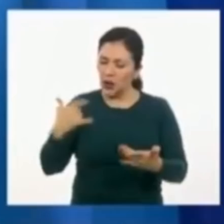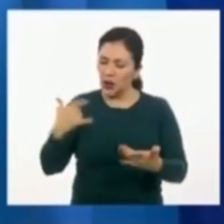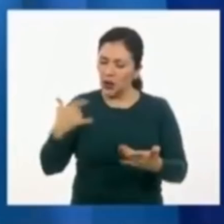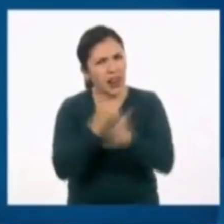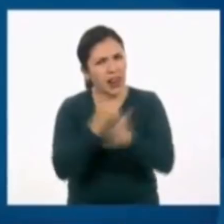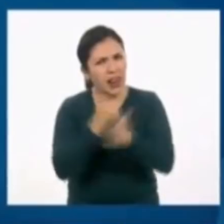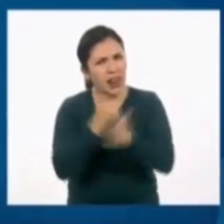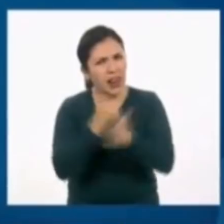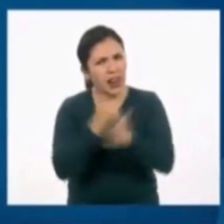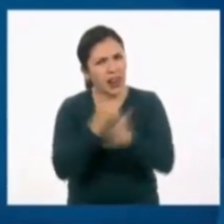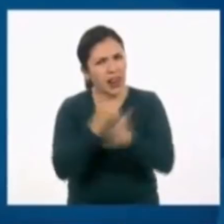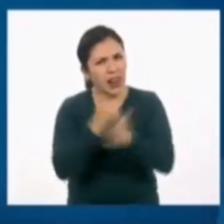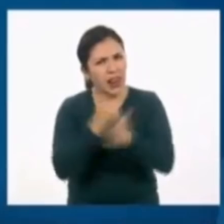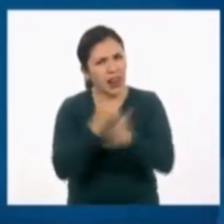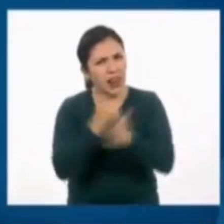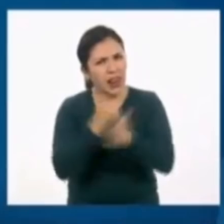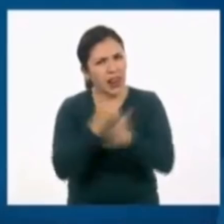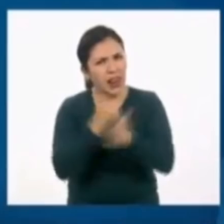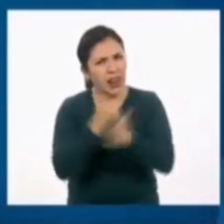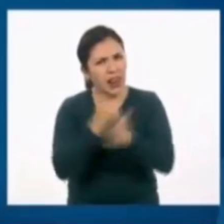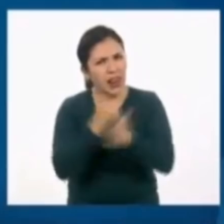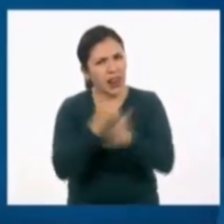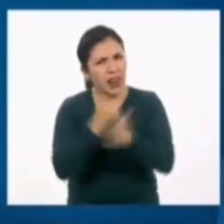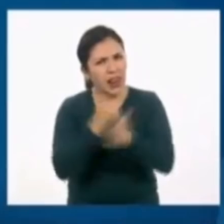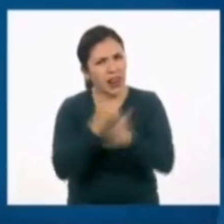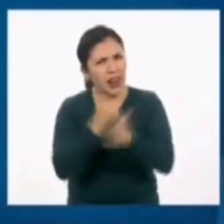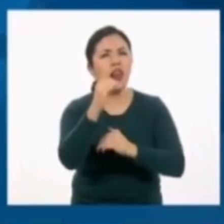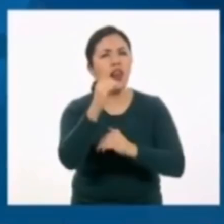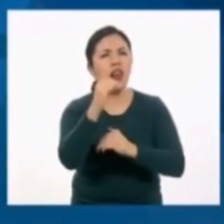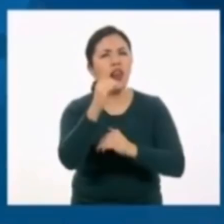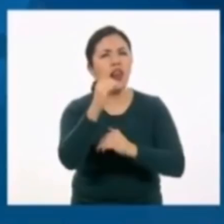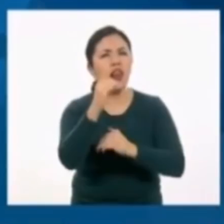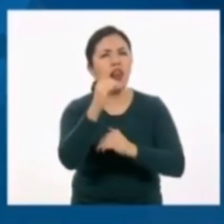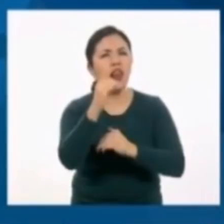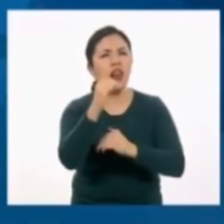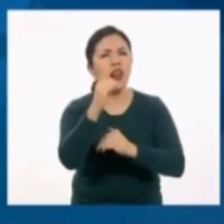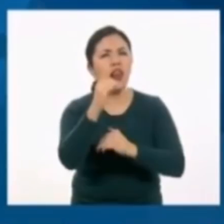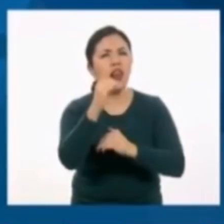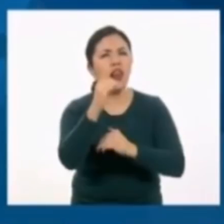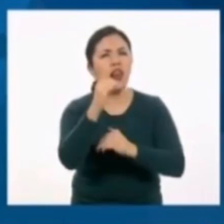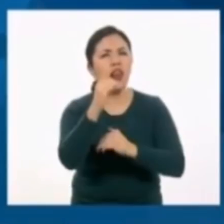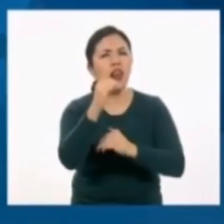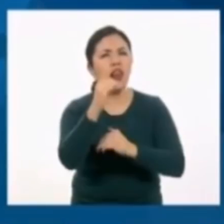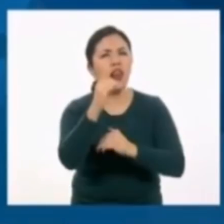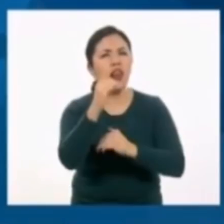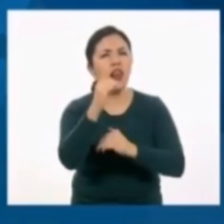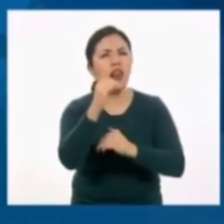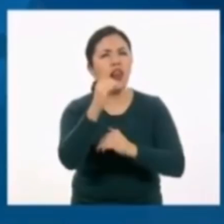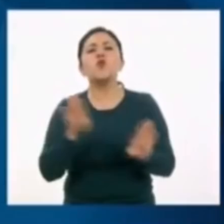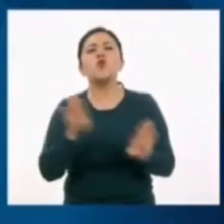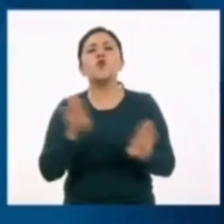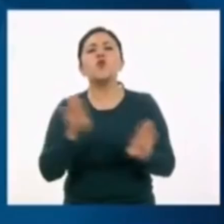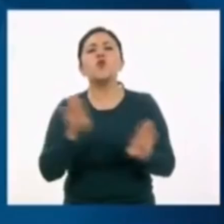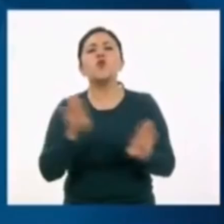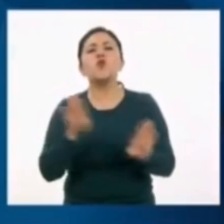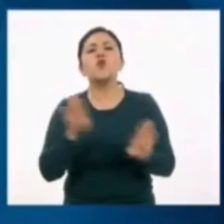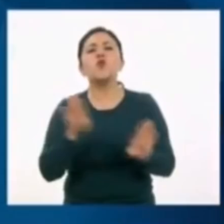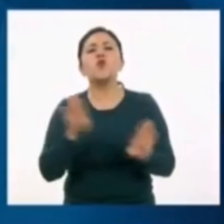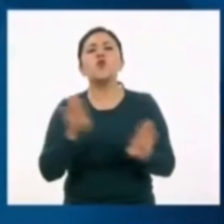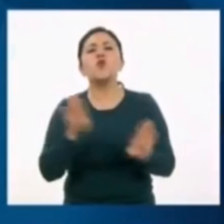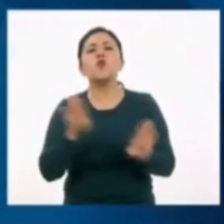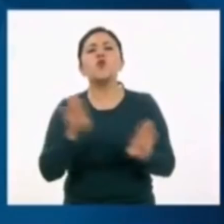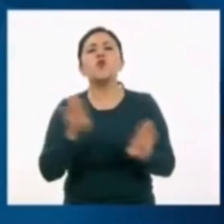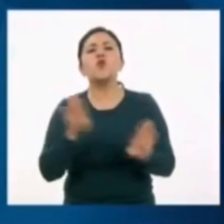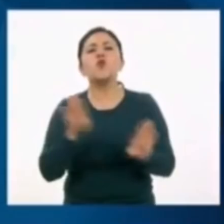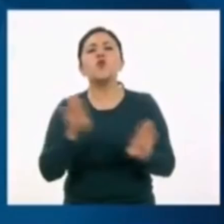preguntas. ¿Tienes la oportunidad de expresarte libremente? ¿Cuáles son los límites que enfrentas al hacerlo? ¿Cómo lo harías para